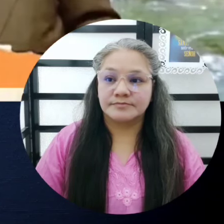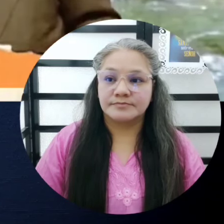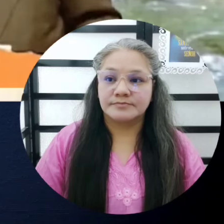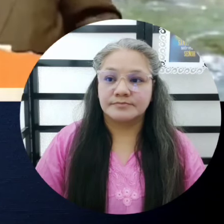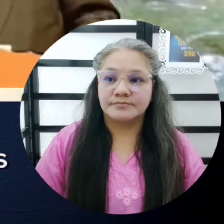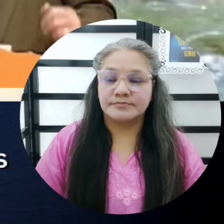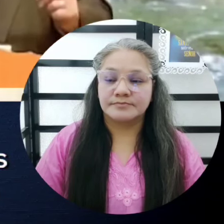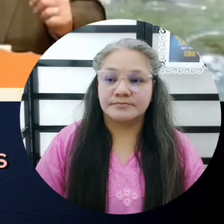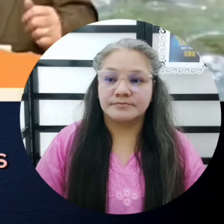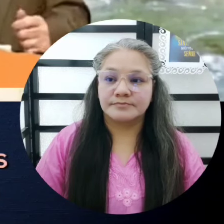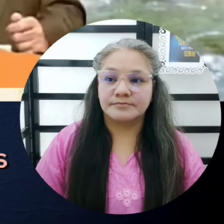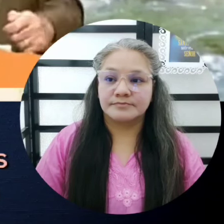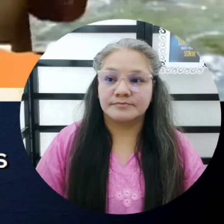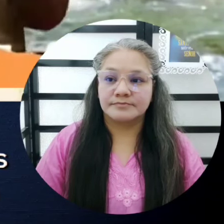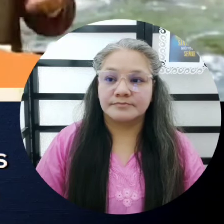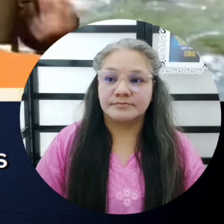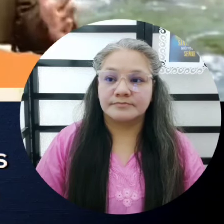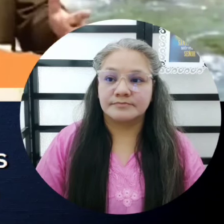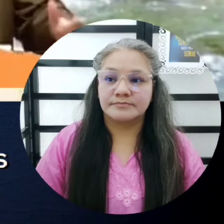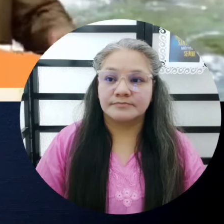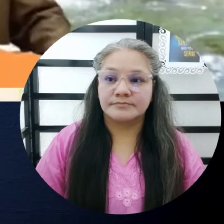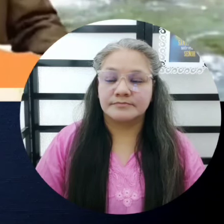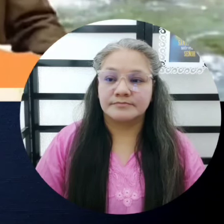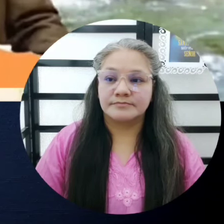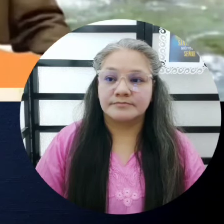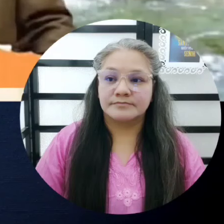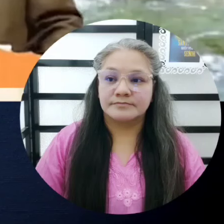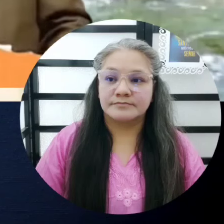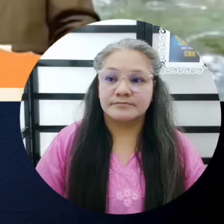pobreza, de condiciones de esclava,